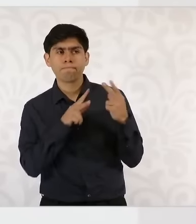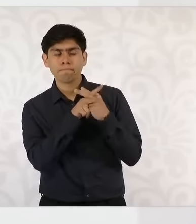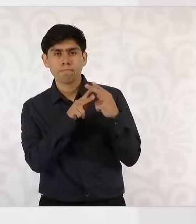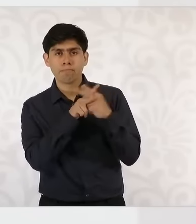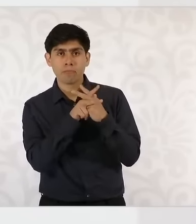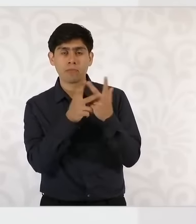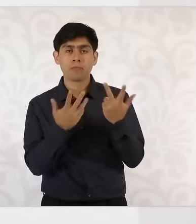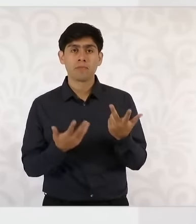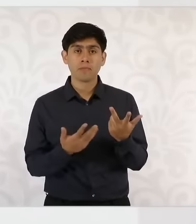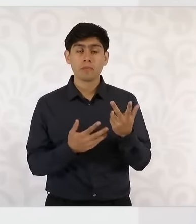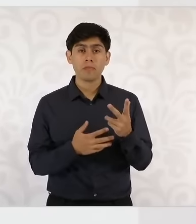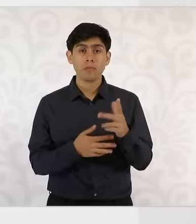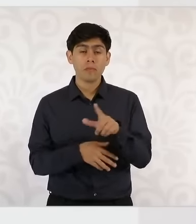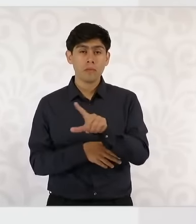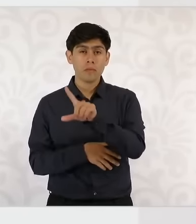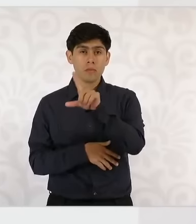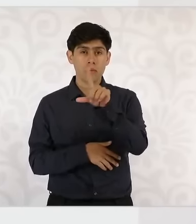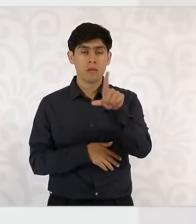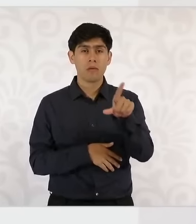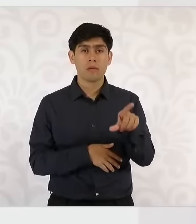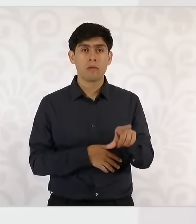Finalmente los